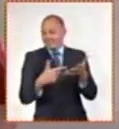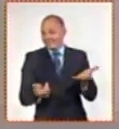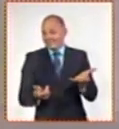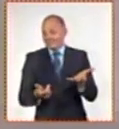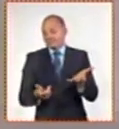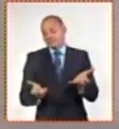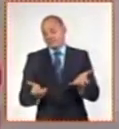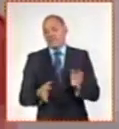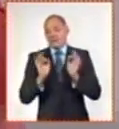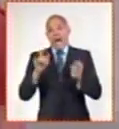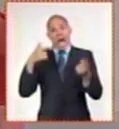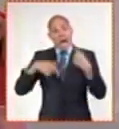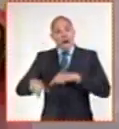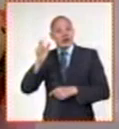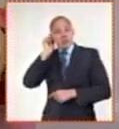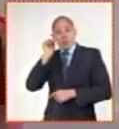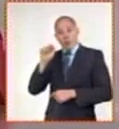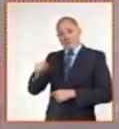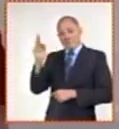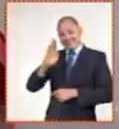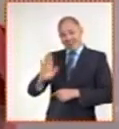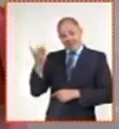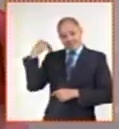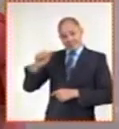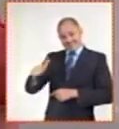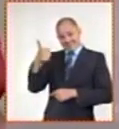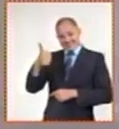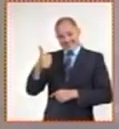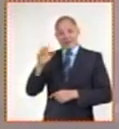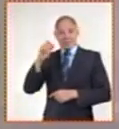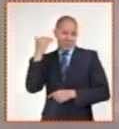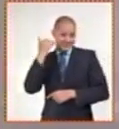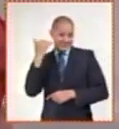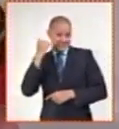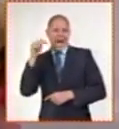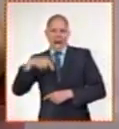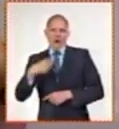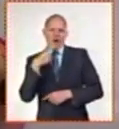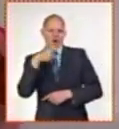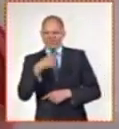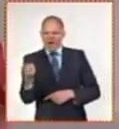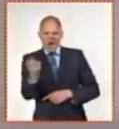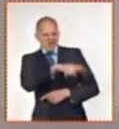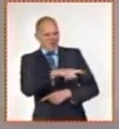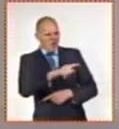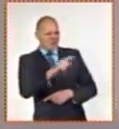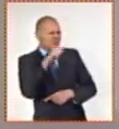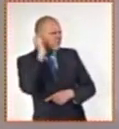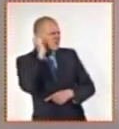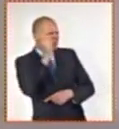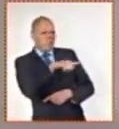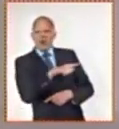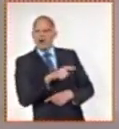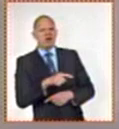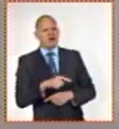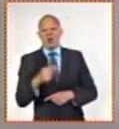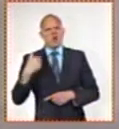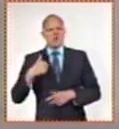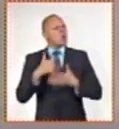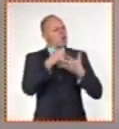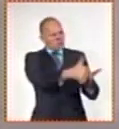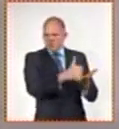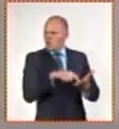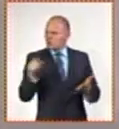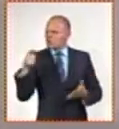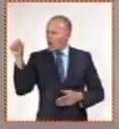sea, son ejemplos a través de los cuales se puede demostrar cómo opera esta guerra